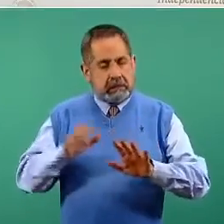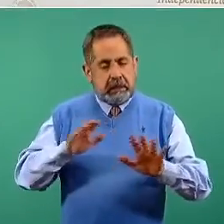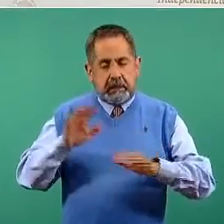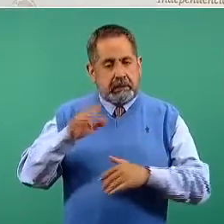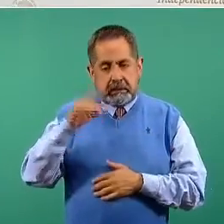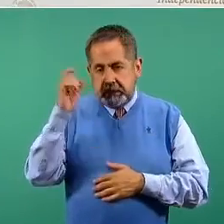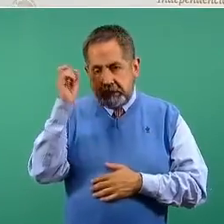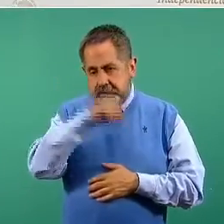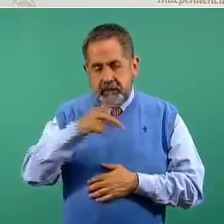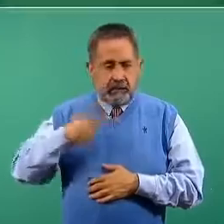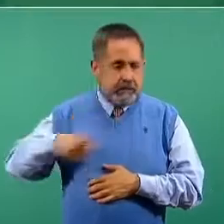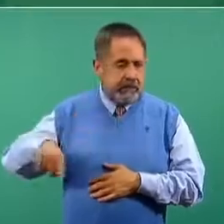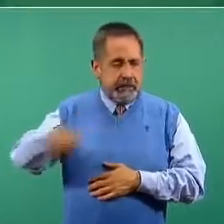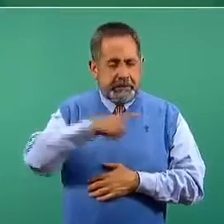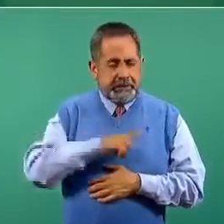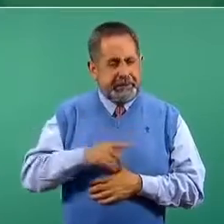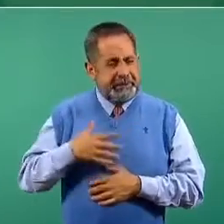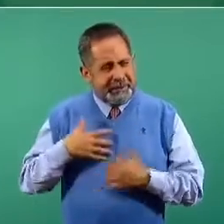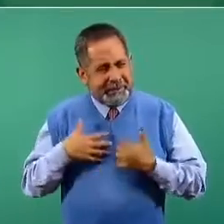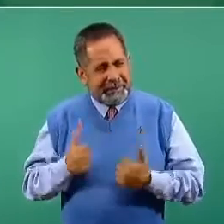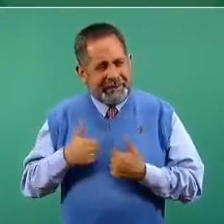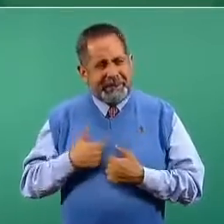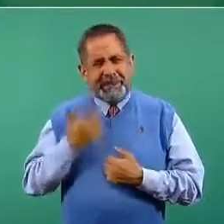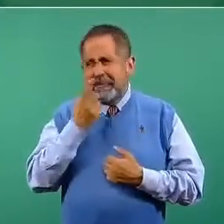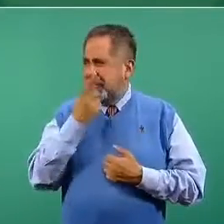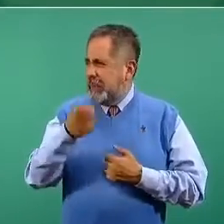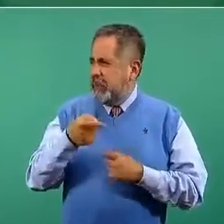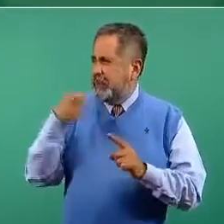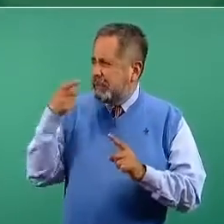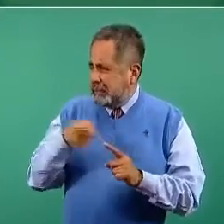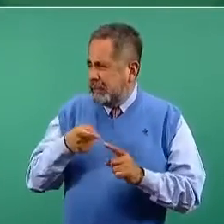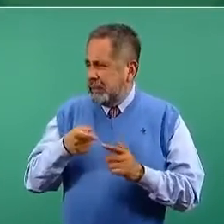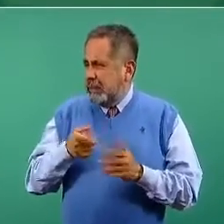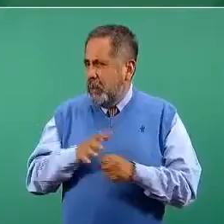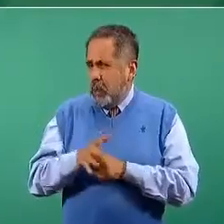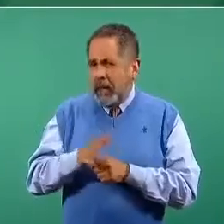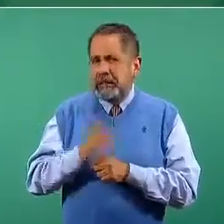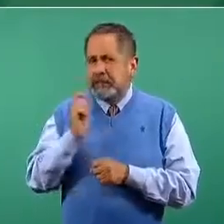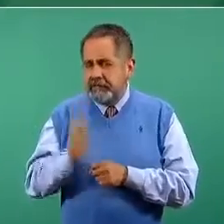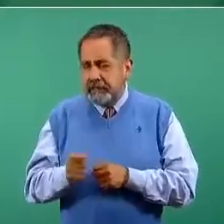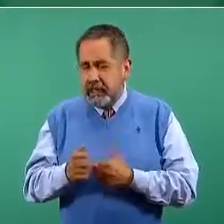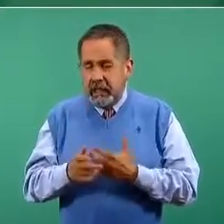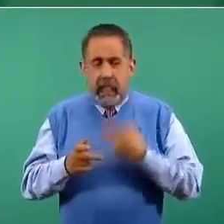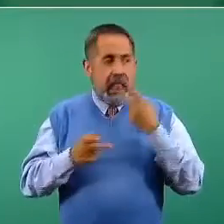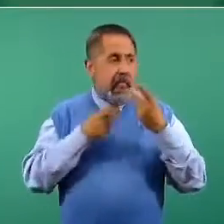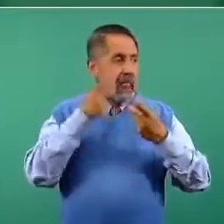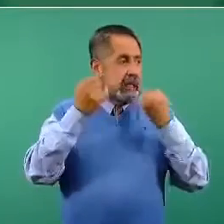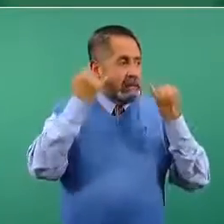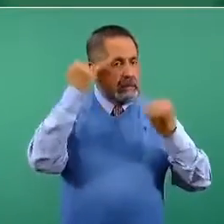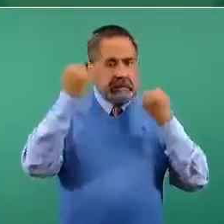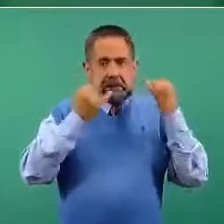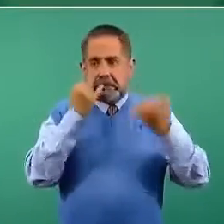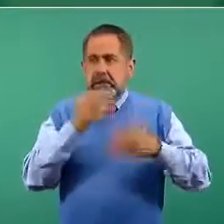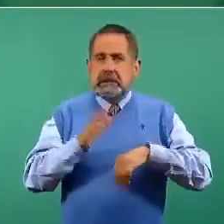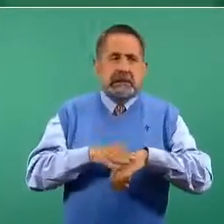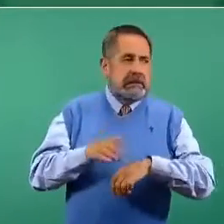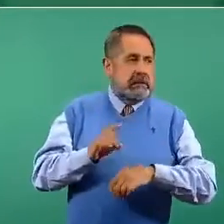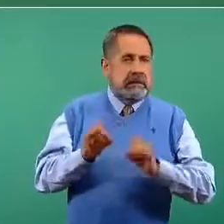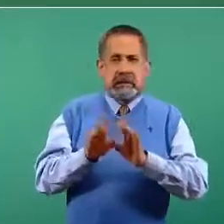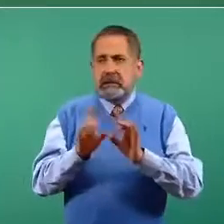para la población hacer sentido de la información y empieza a generarse